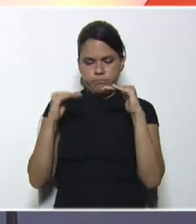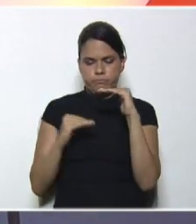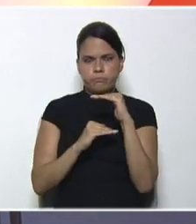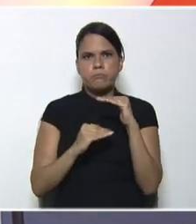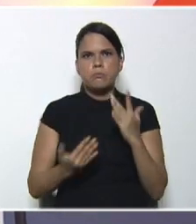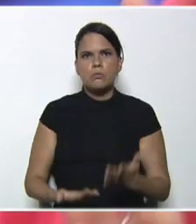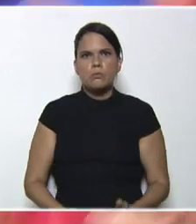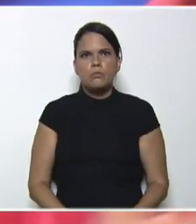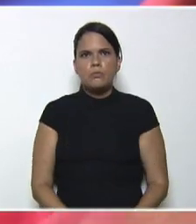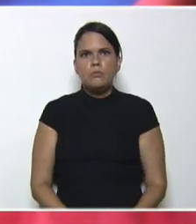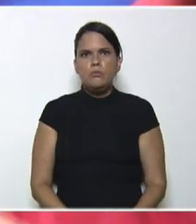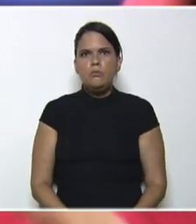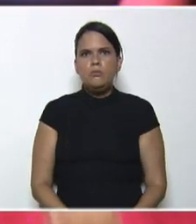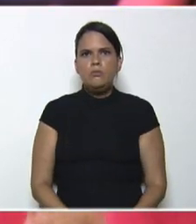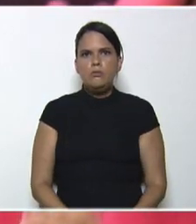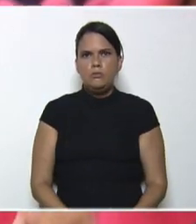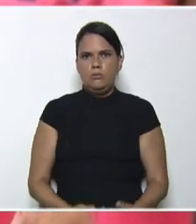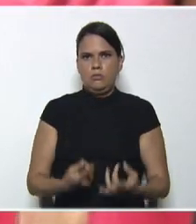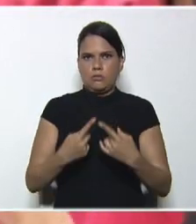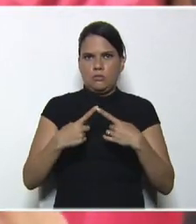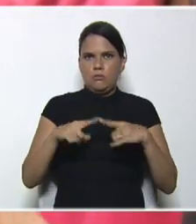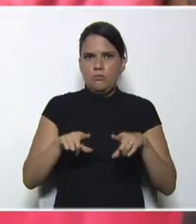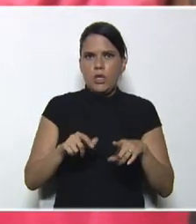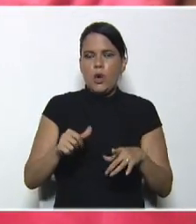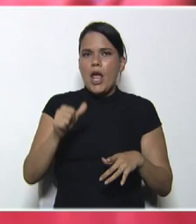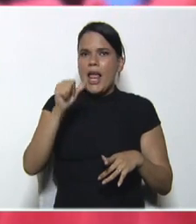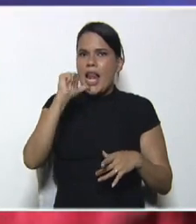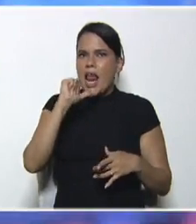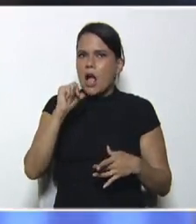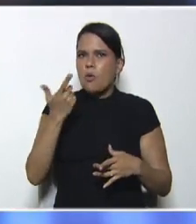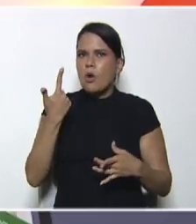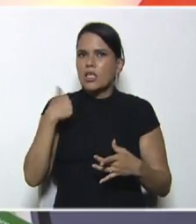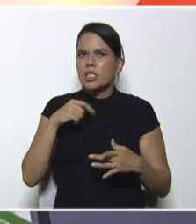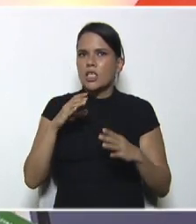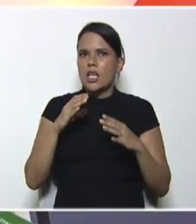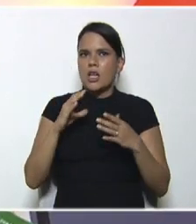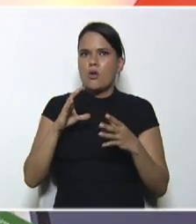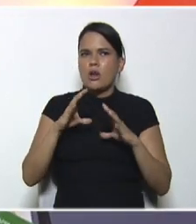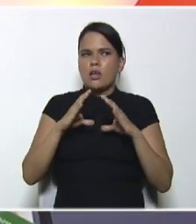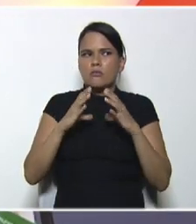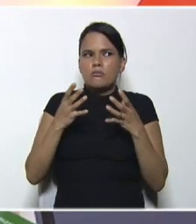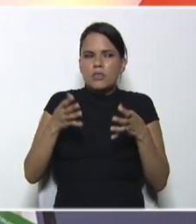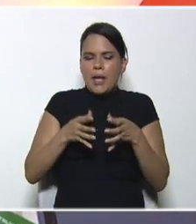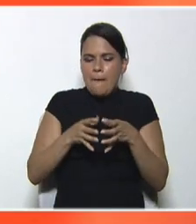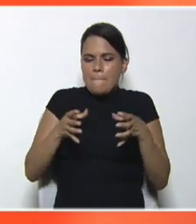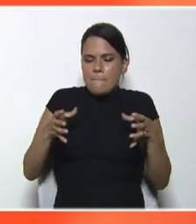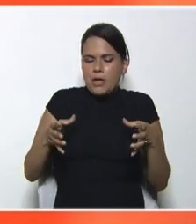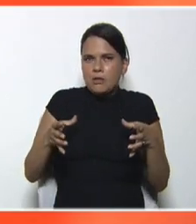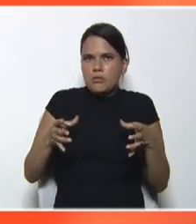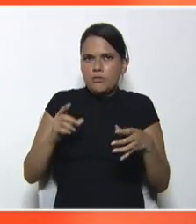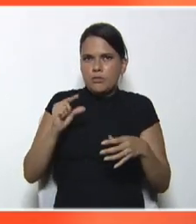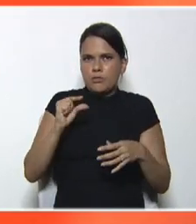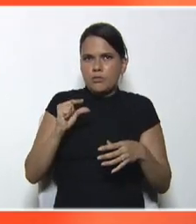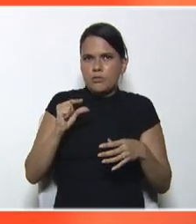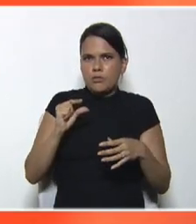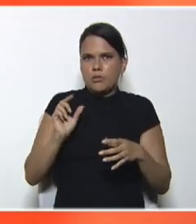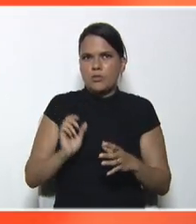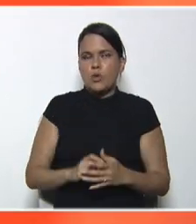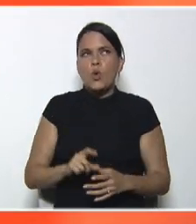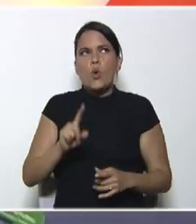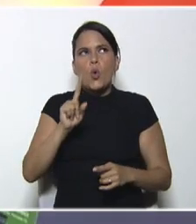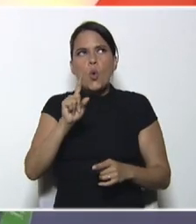abajo. Pero el agua tiene una densidad de 1, ¿sí? 1 gramo sobre